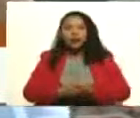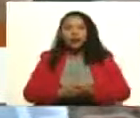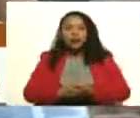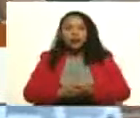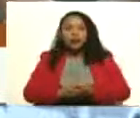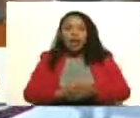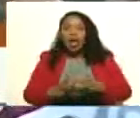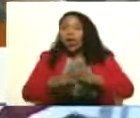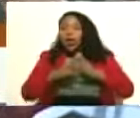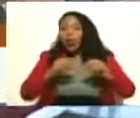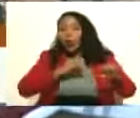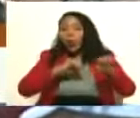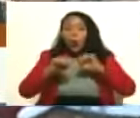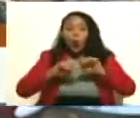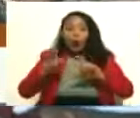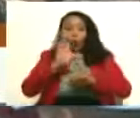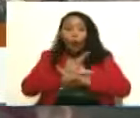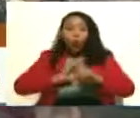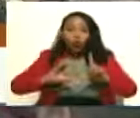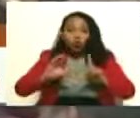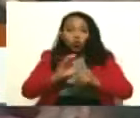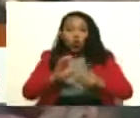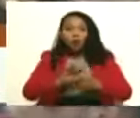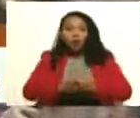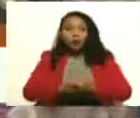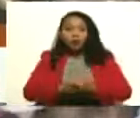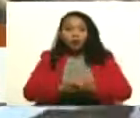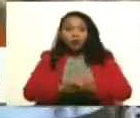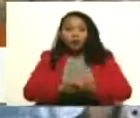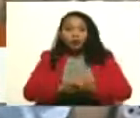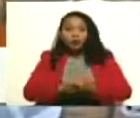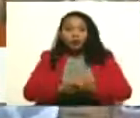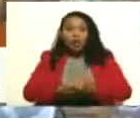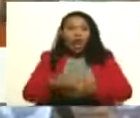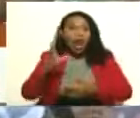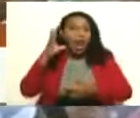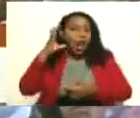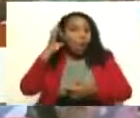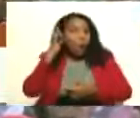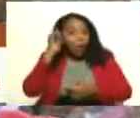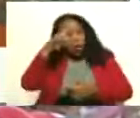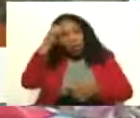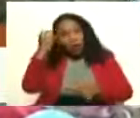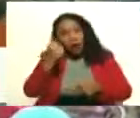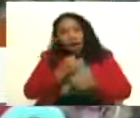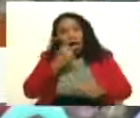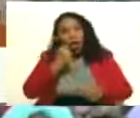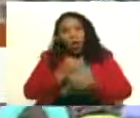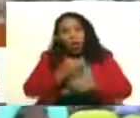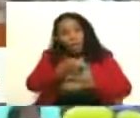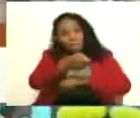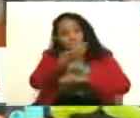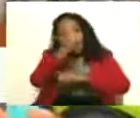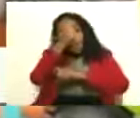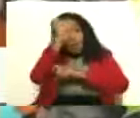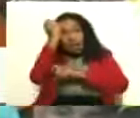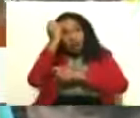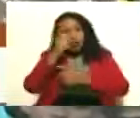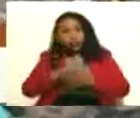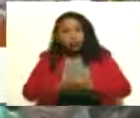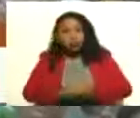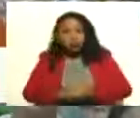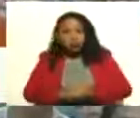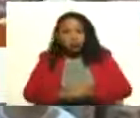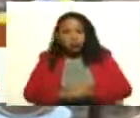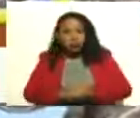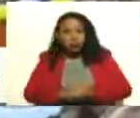de todos los movimientos culturales, de las mujeres, de los trabajadores, de los pescadores,